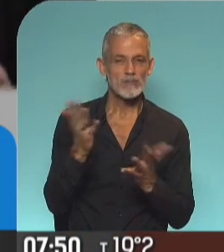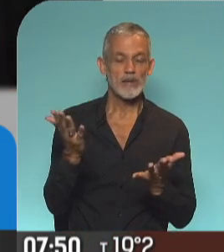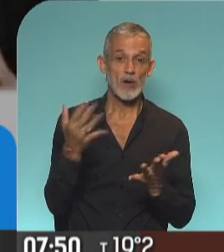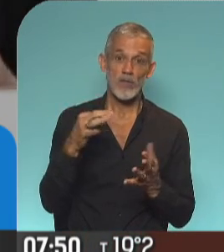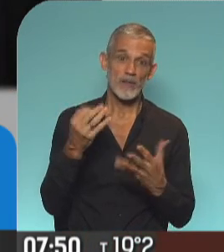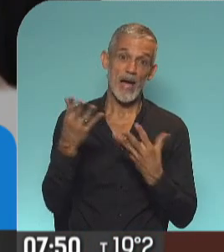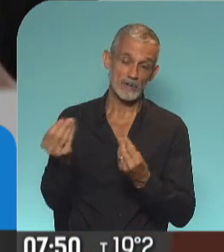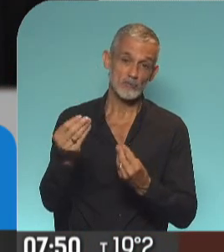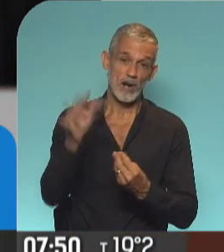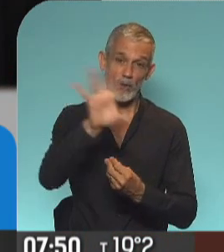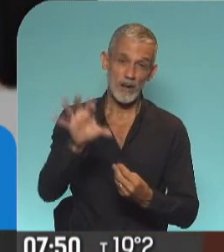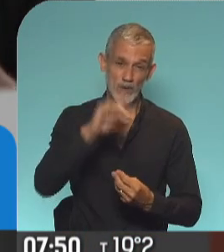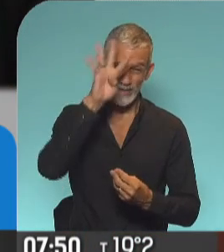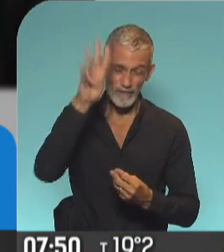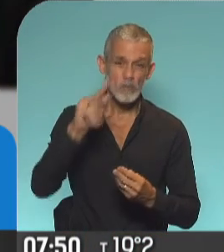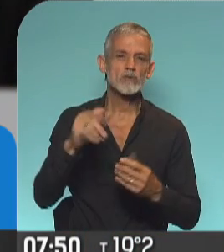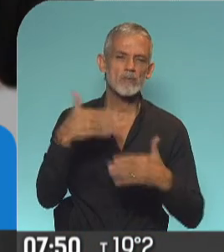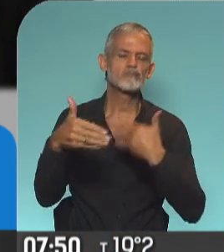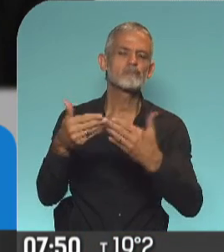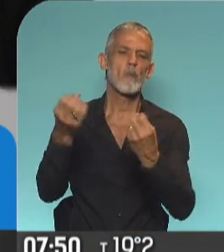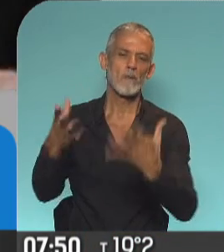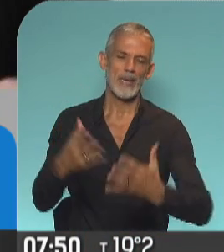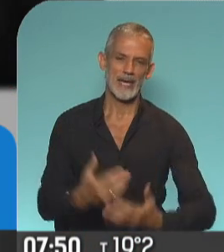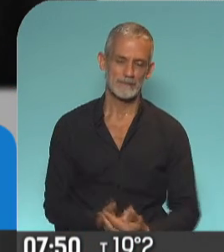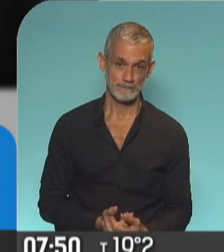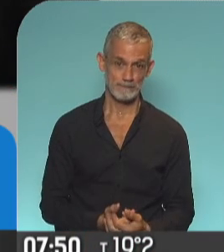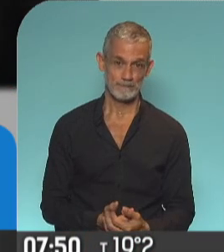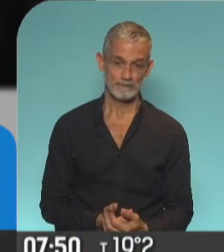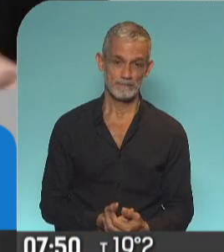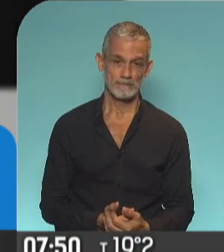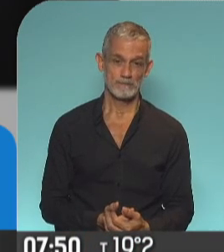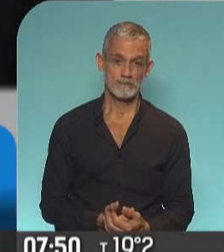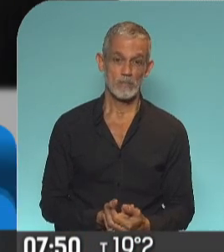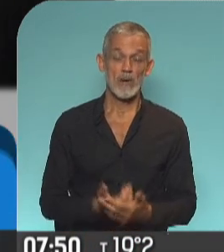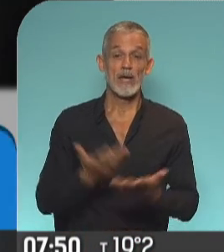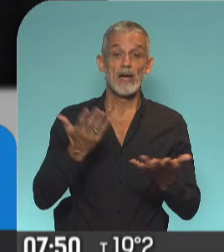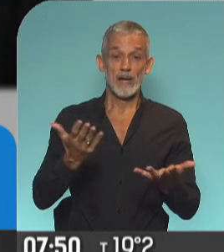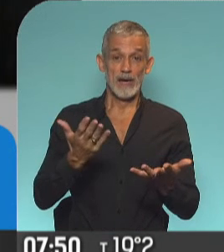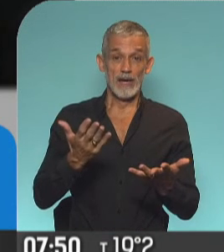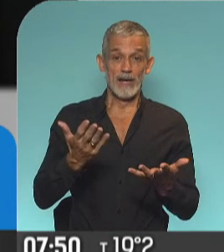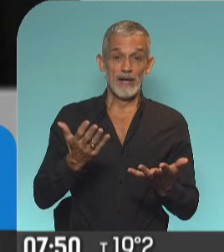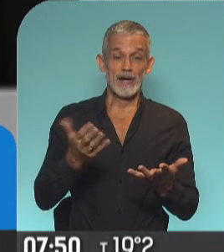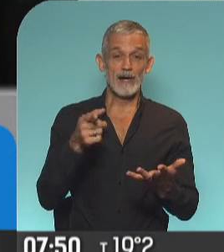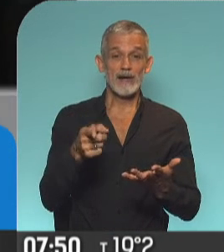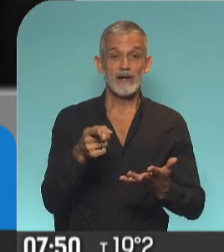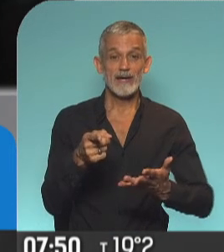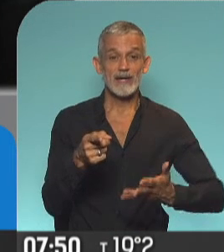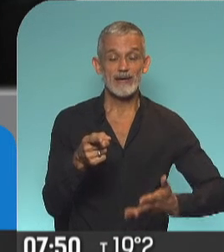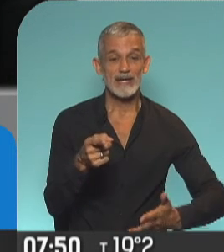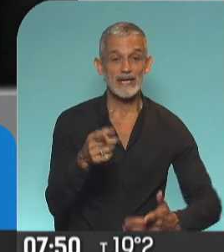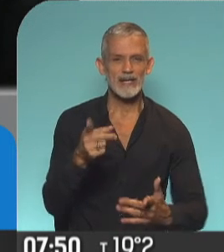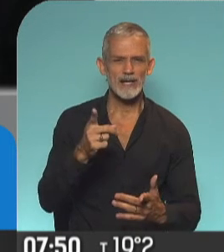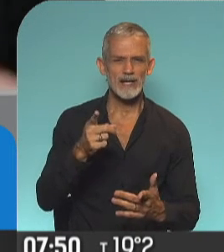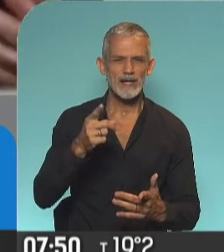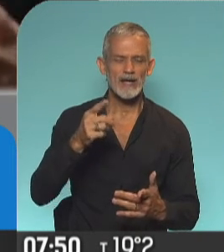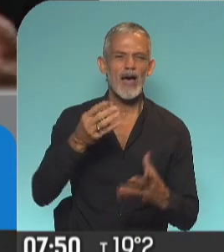que colaborar con la provincia para que se lleven de la mejor manera. A ver, nunca vamos a esconder